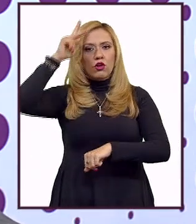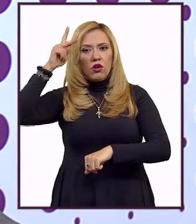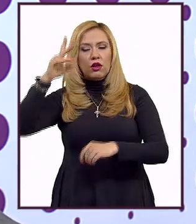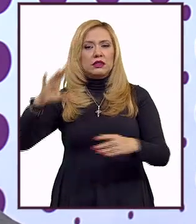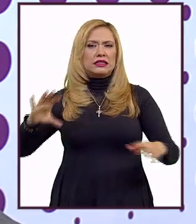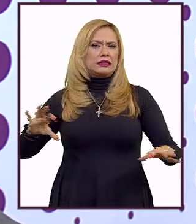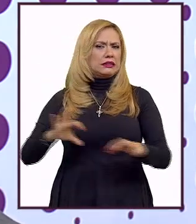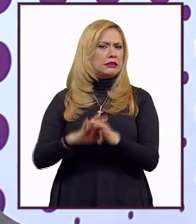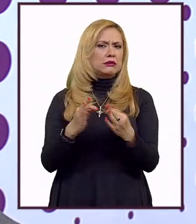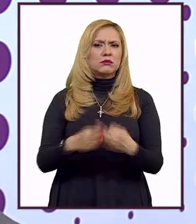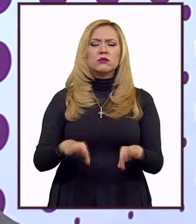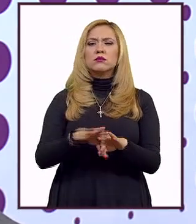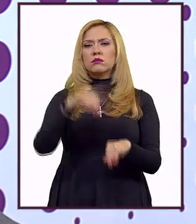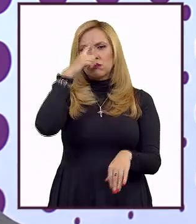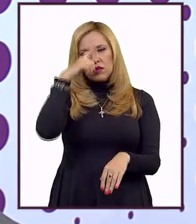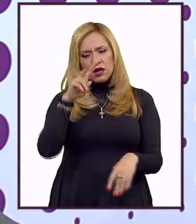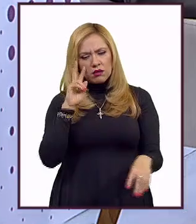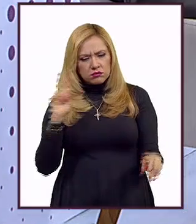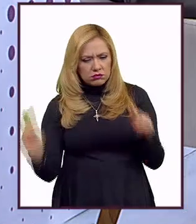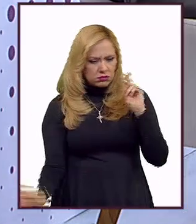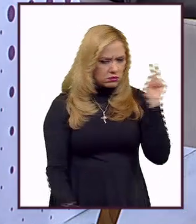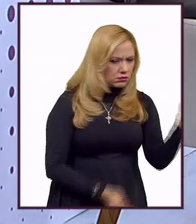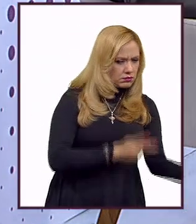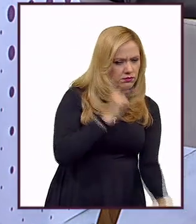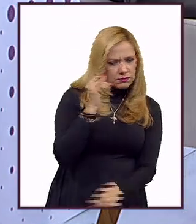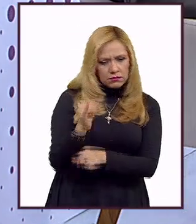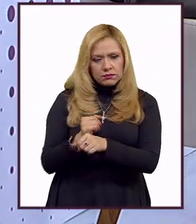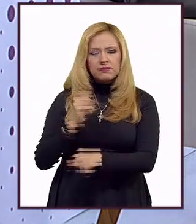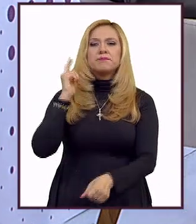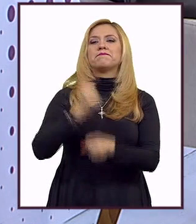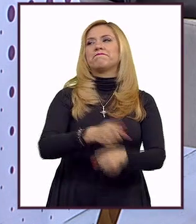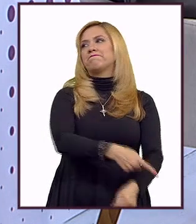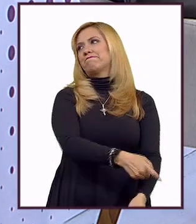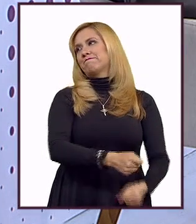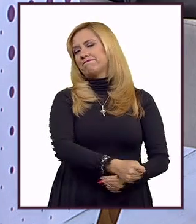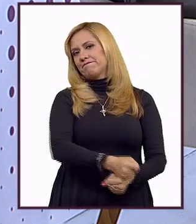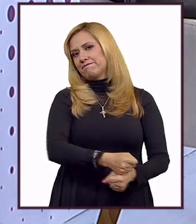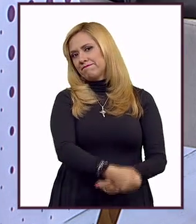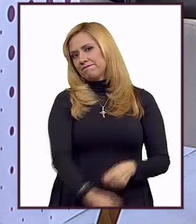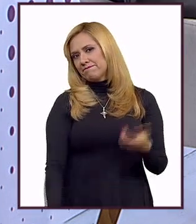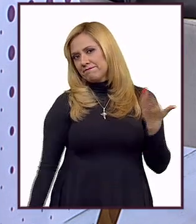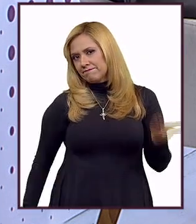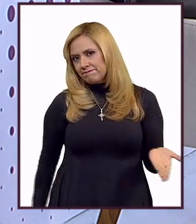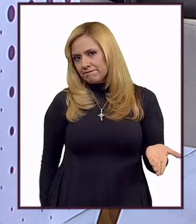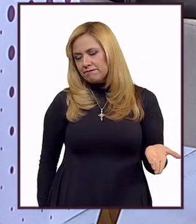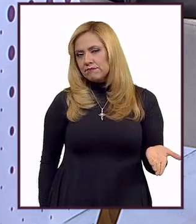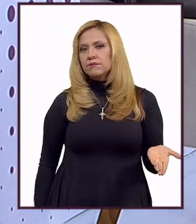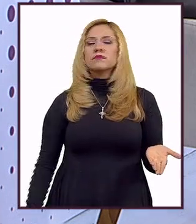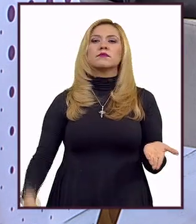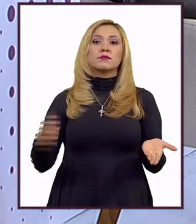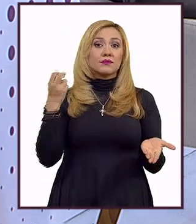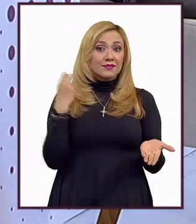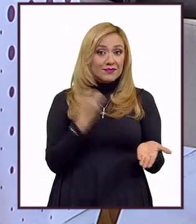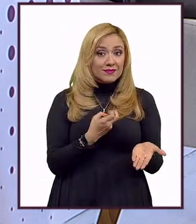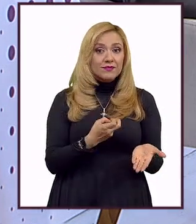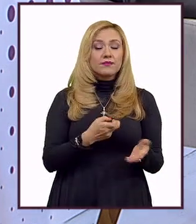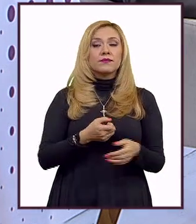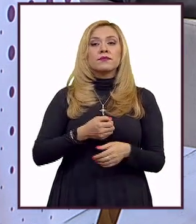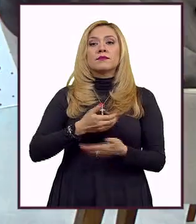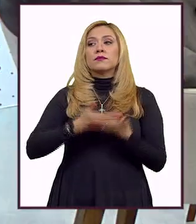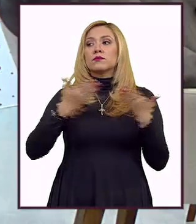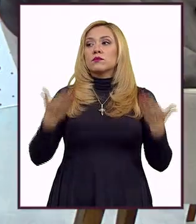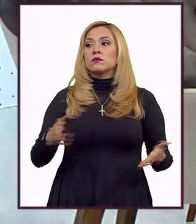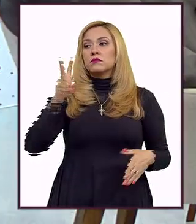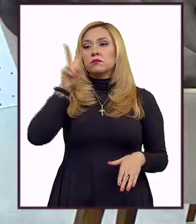muy importantes para indagar o investigar este tipo de delitos. Y en relación con esta parte de la tortura que ahora